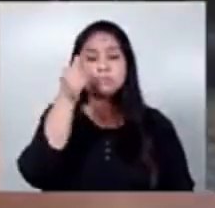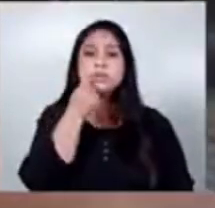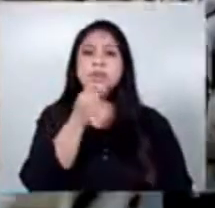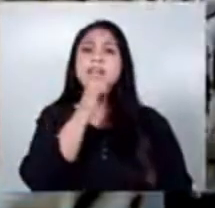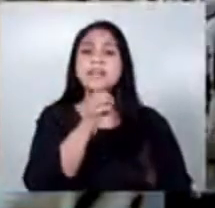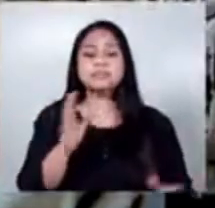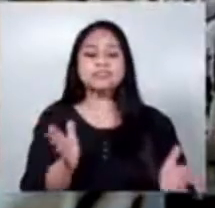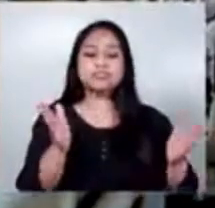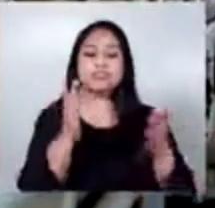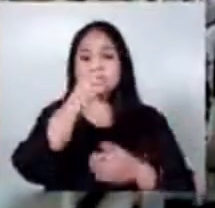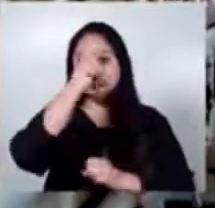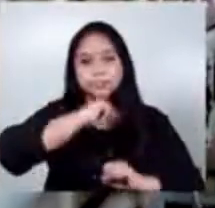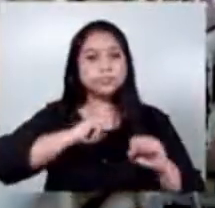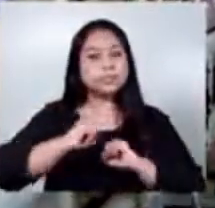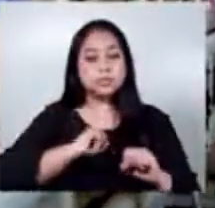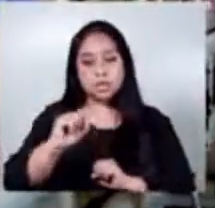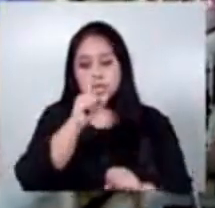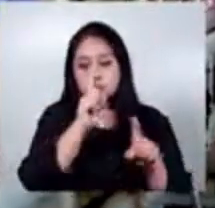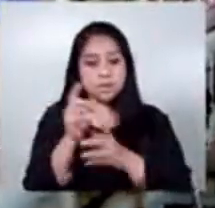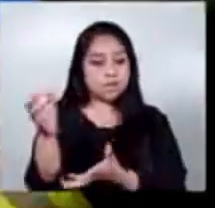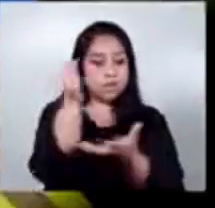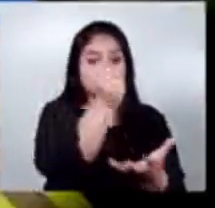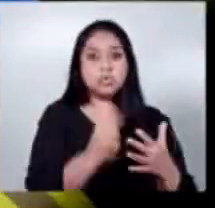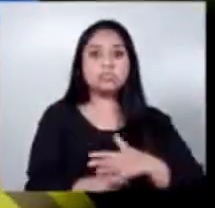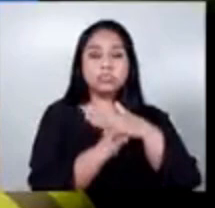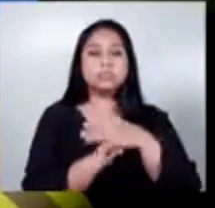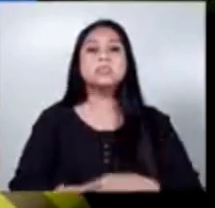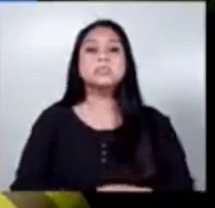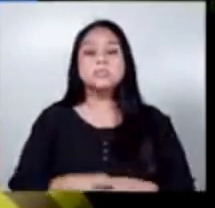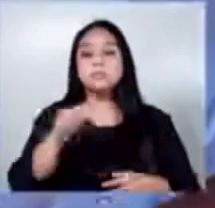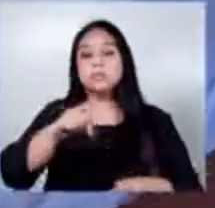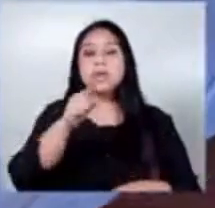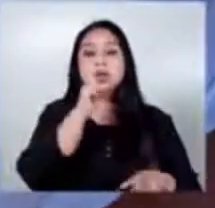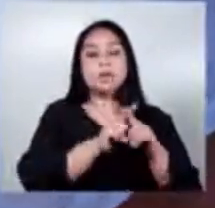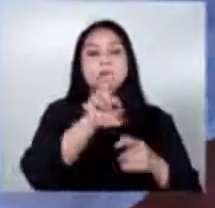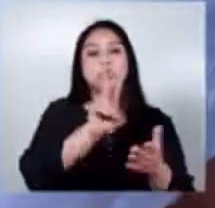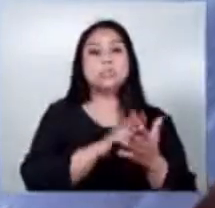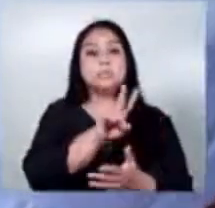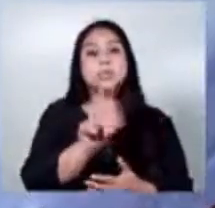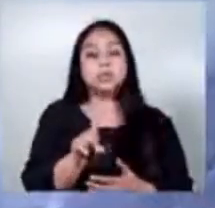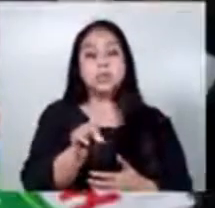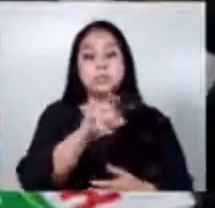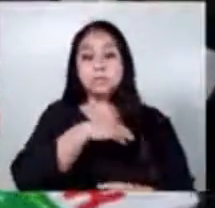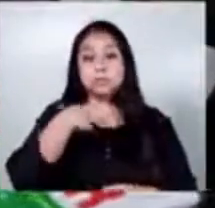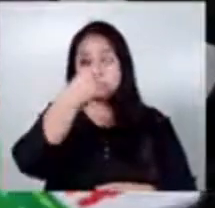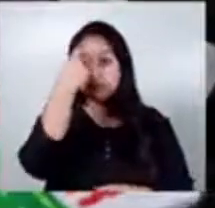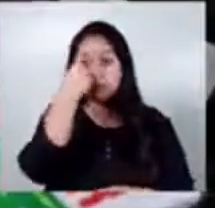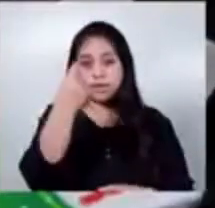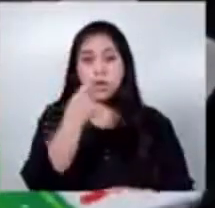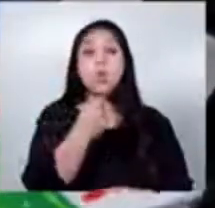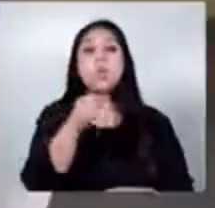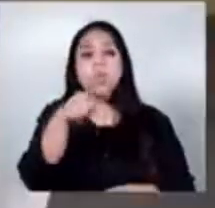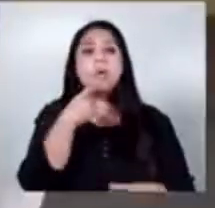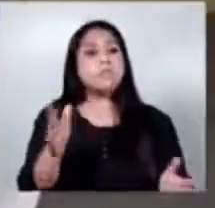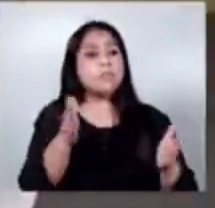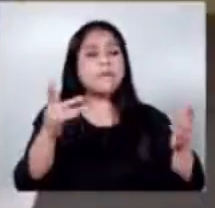Alejandro Yamatei es la generación de empleo e inversión sostenibles. En el 2021, el Ministerio de Trabajo y Previsión